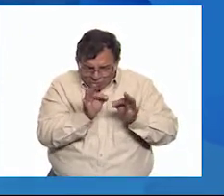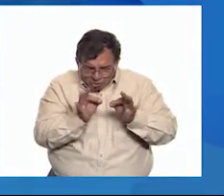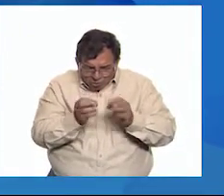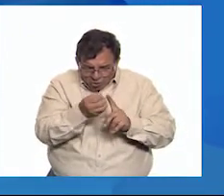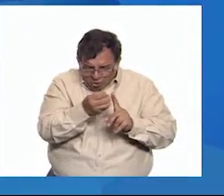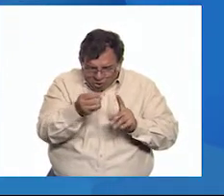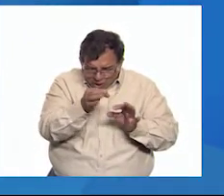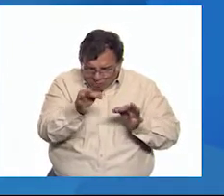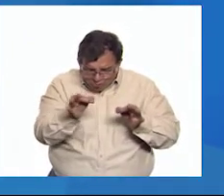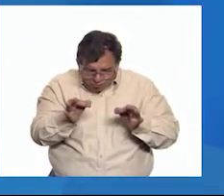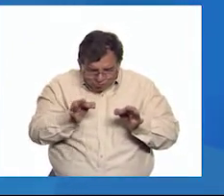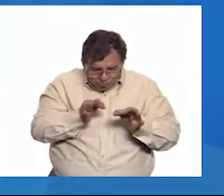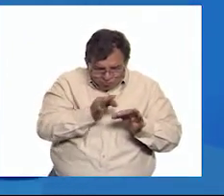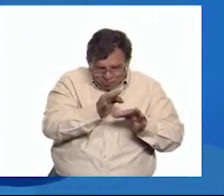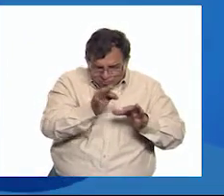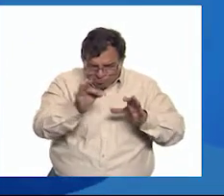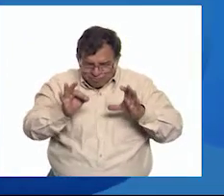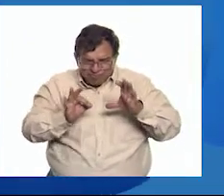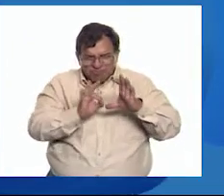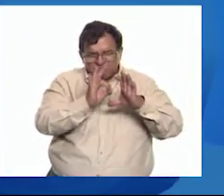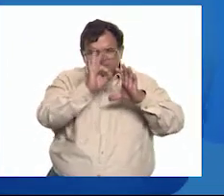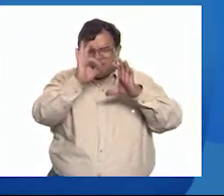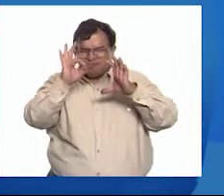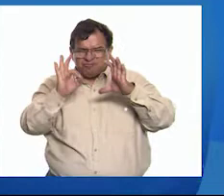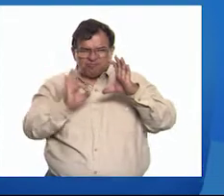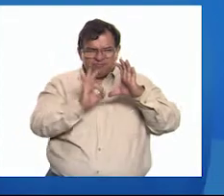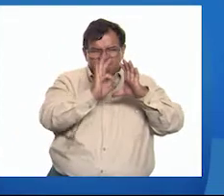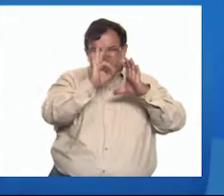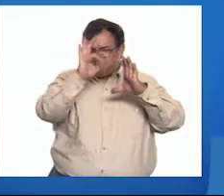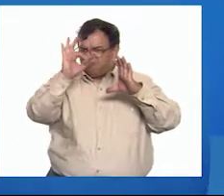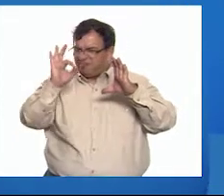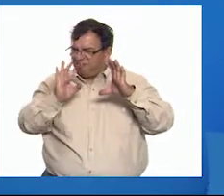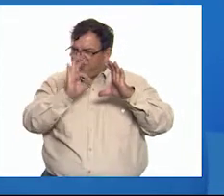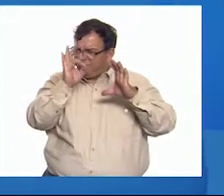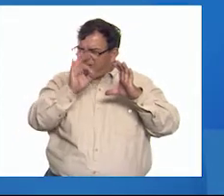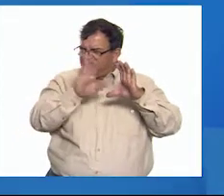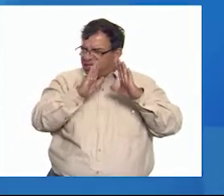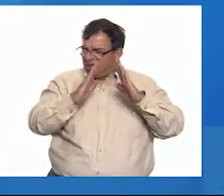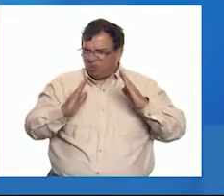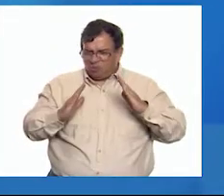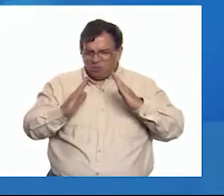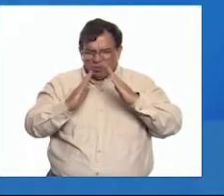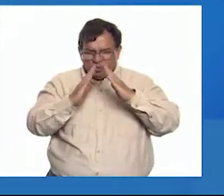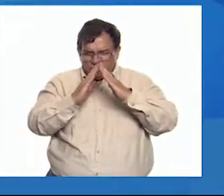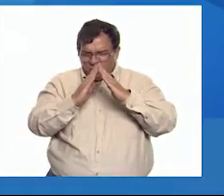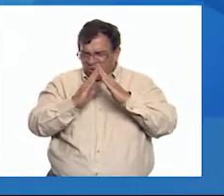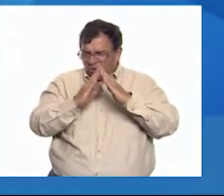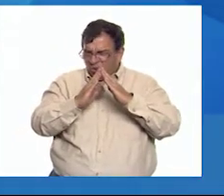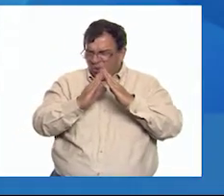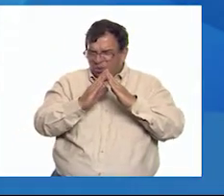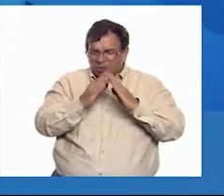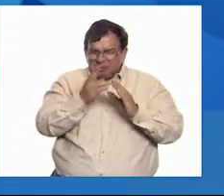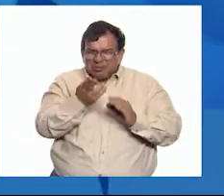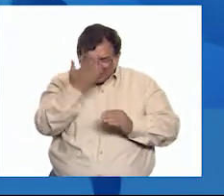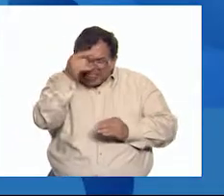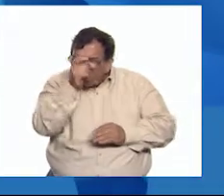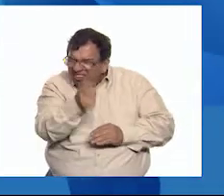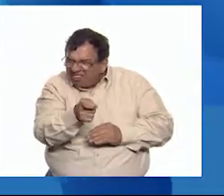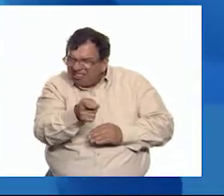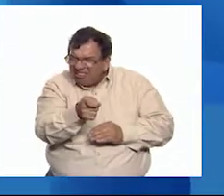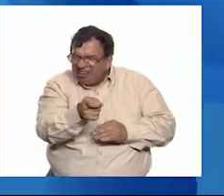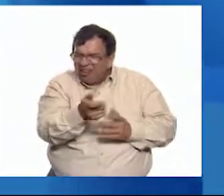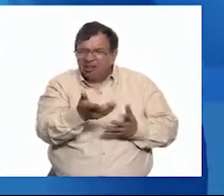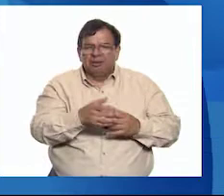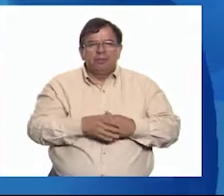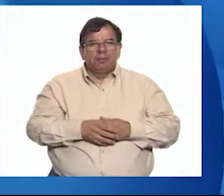que pareciera que están haciendo como una espiral. ¿Qué será? Son como un cono. ¿Qué es? ¿Ustedes en casa lo pueden identificar? Pues